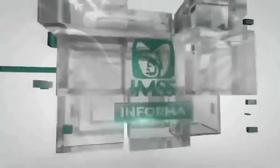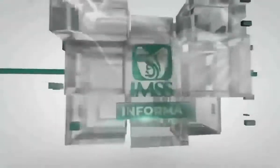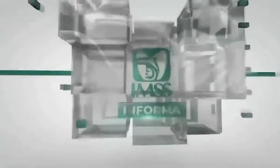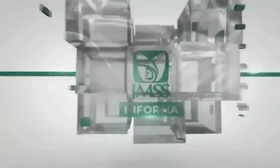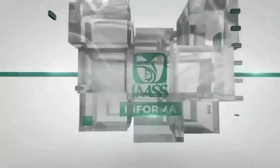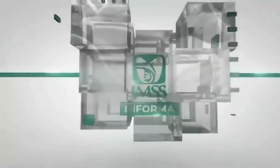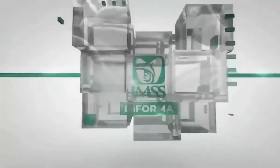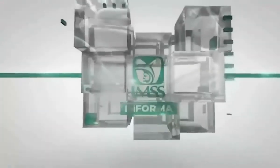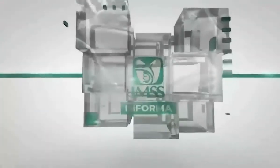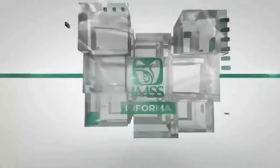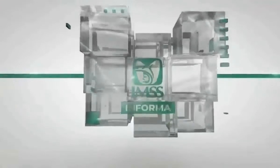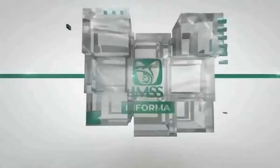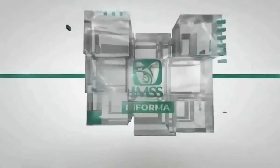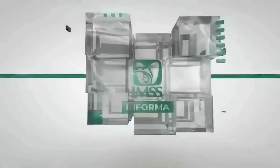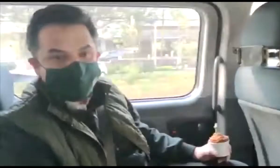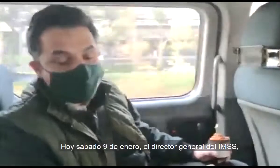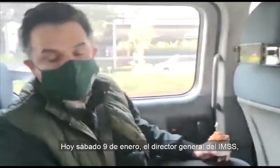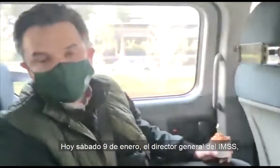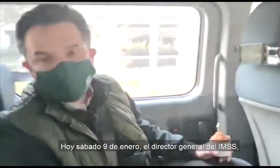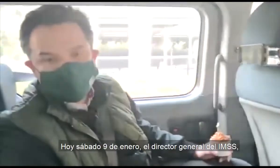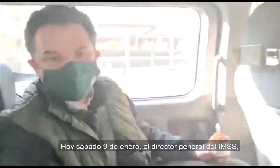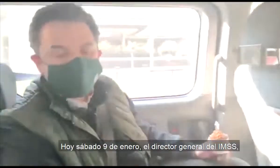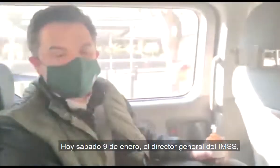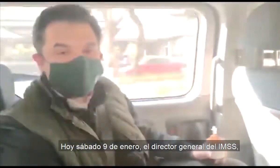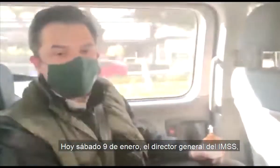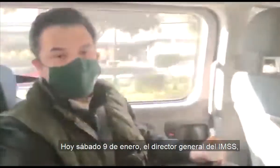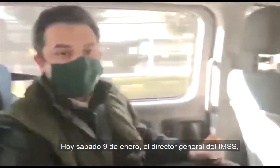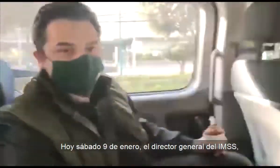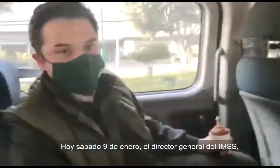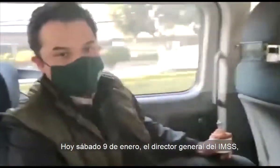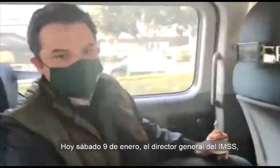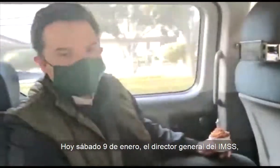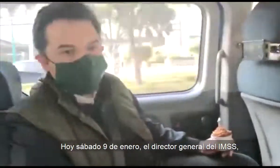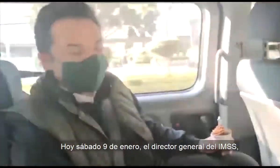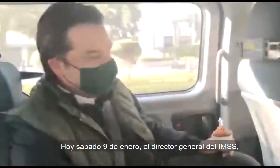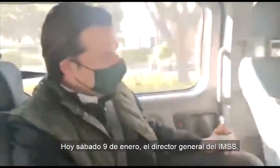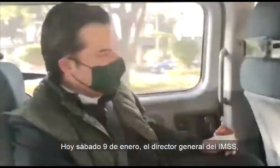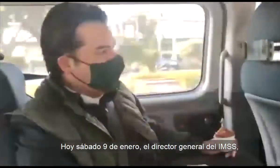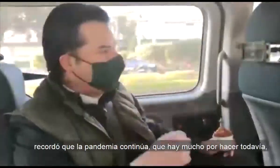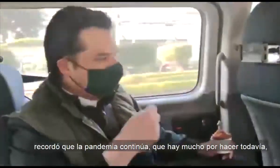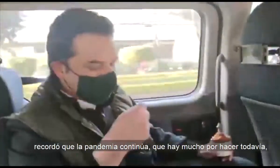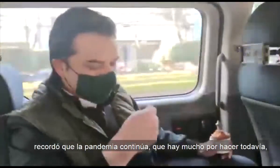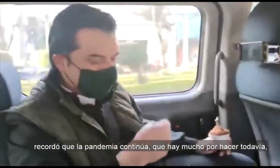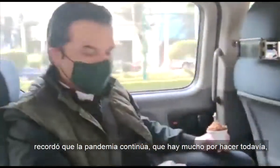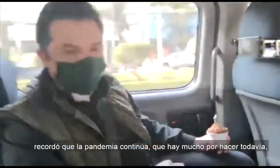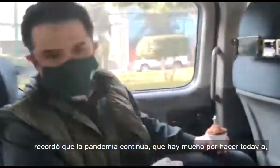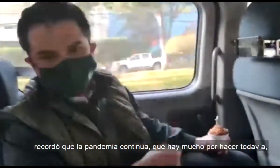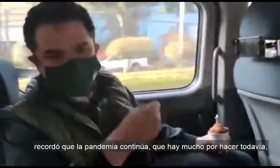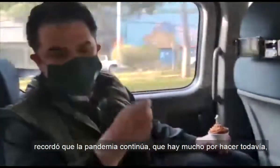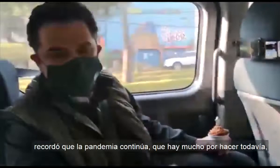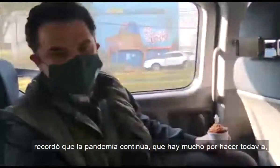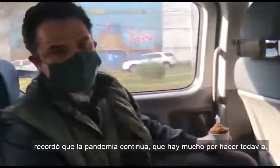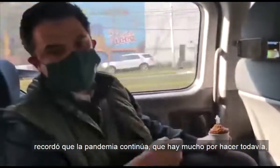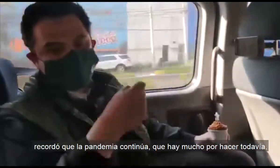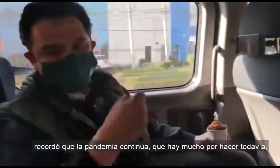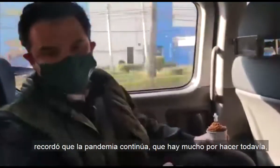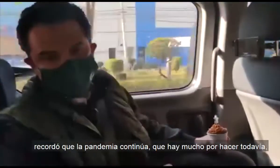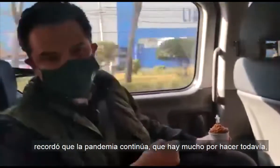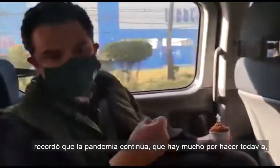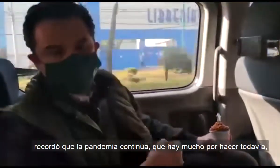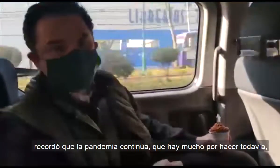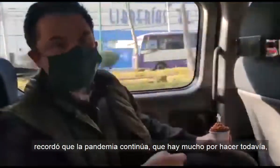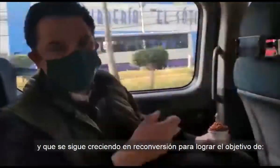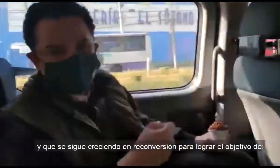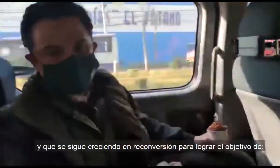ins informa hoy sábado 9 de enero el director general del inss recordó que la pandemia continúa que hay mucho por hacer